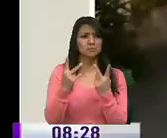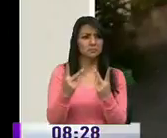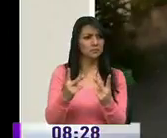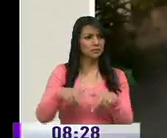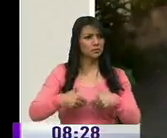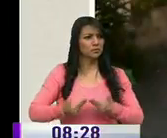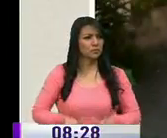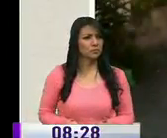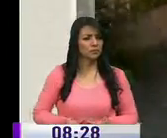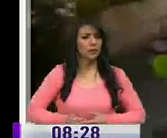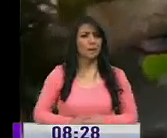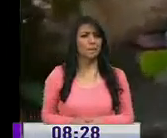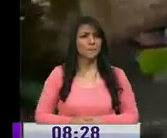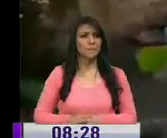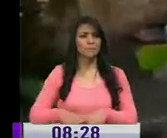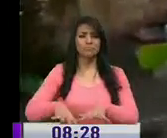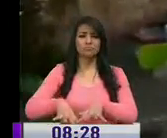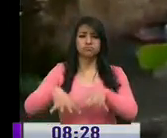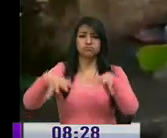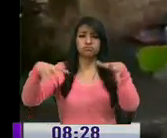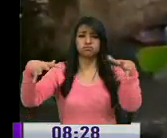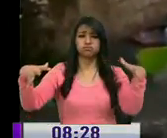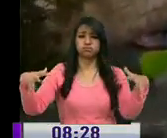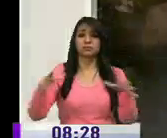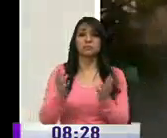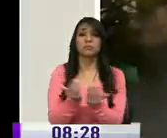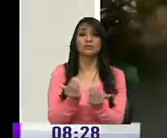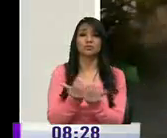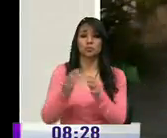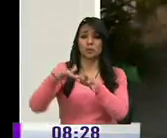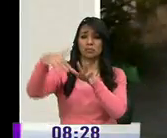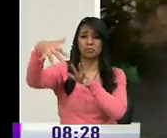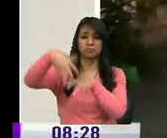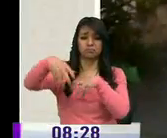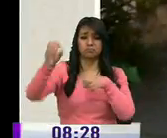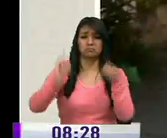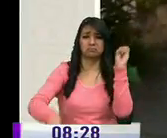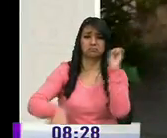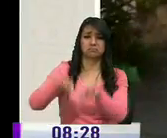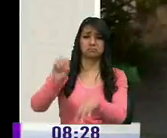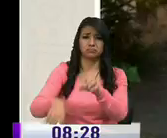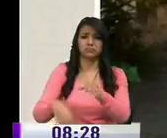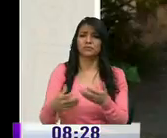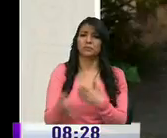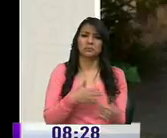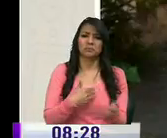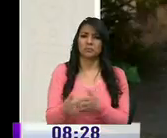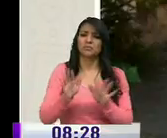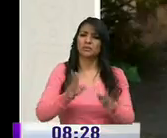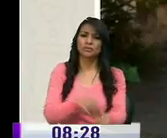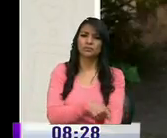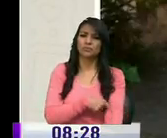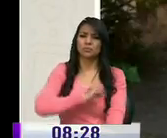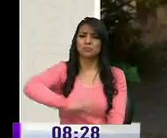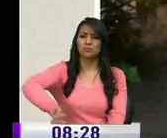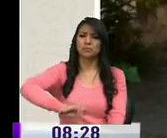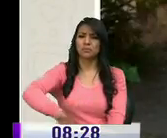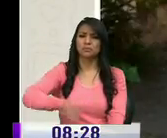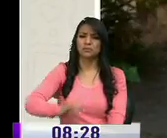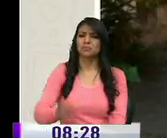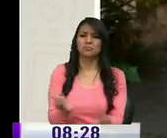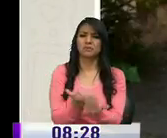Ven, lleno, lleno el contenedor y los vecinos, no importa. ¿Cómo nos hemos mal acostumbrado a botar la basura cuando nos da la